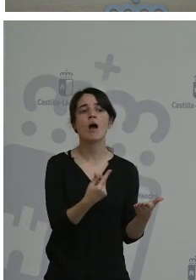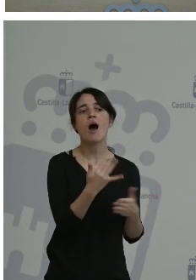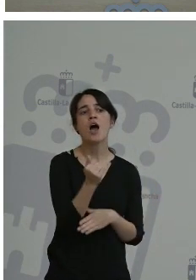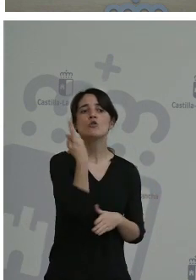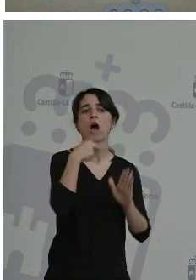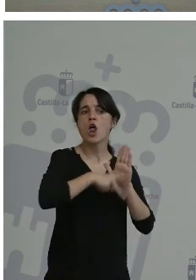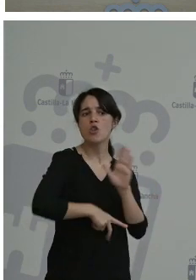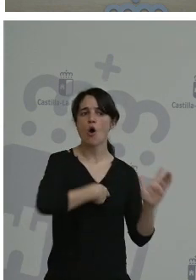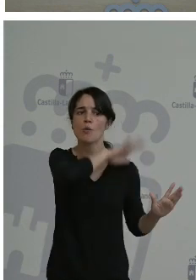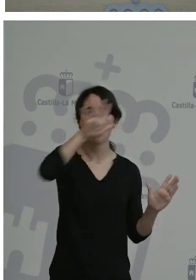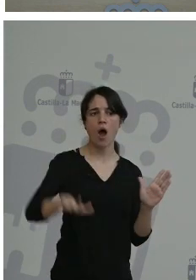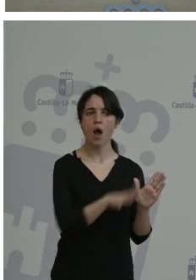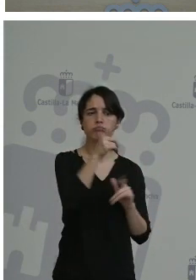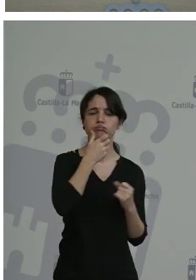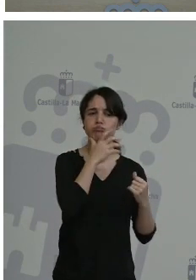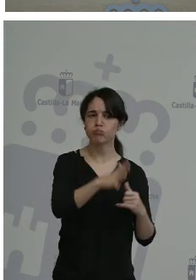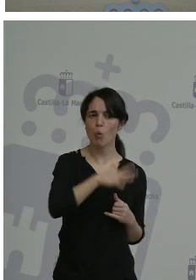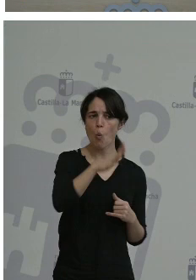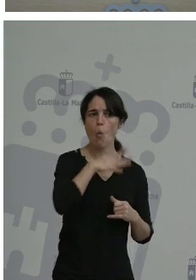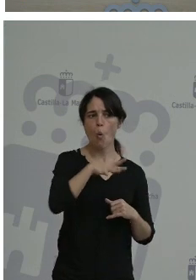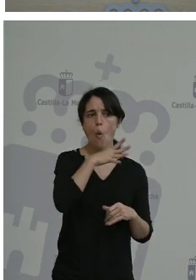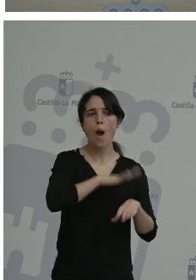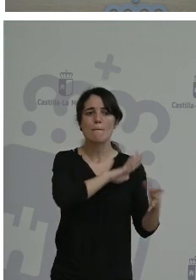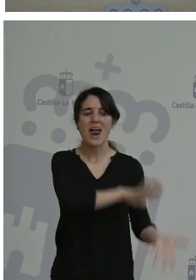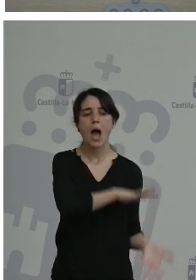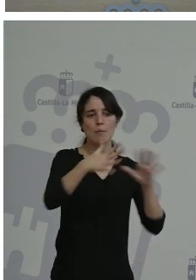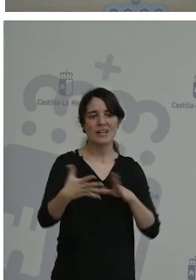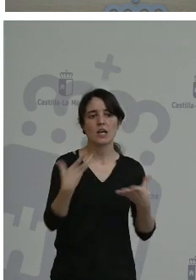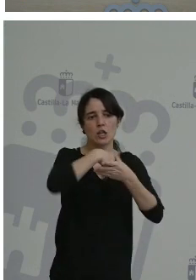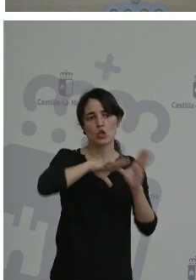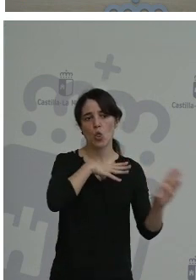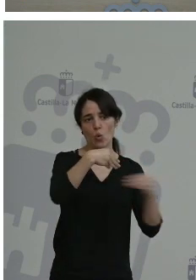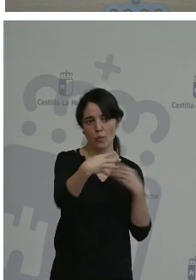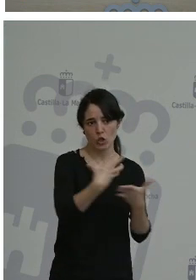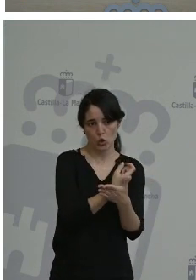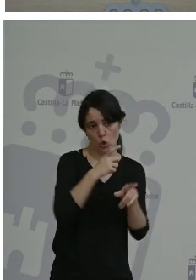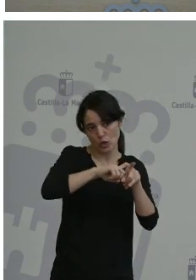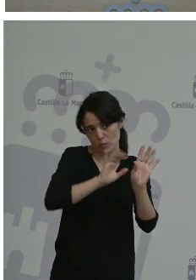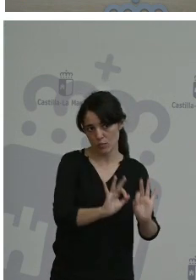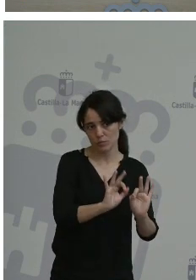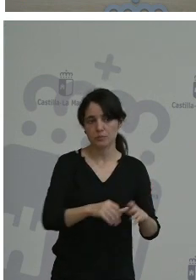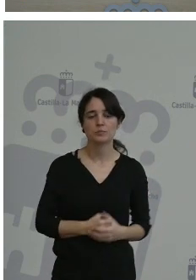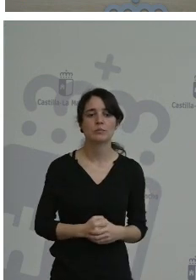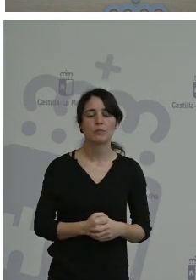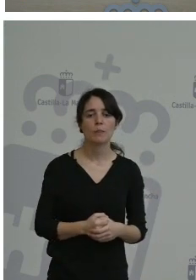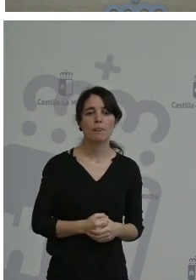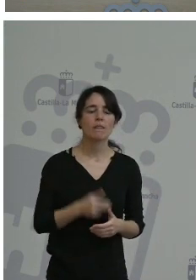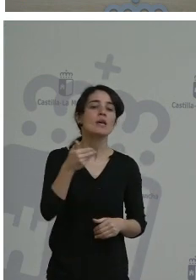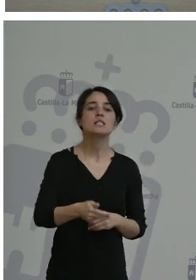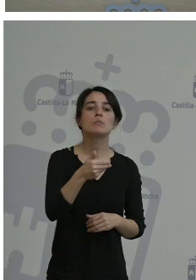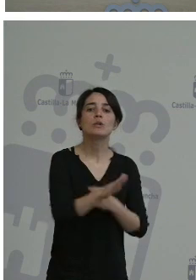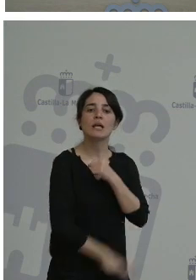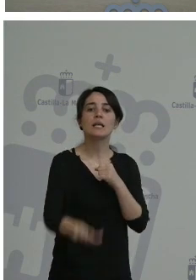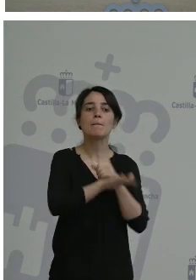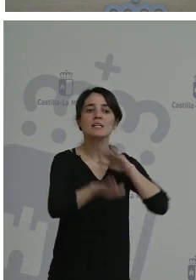fantástica para aplicar en todo este tipo de documentación. Es importante que en las bases de la convocatoria